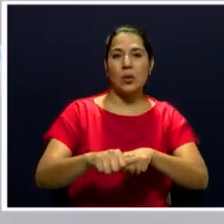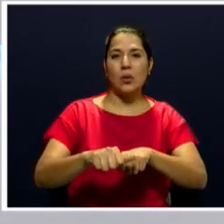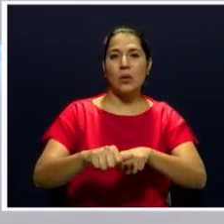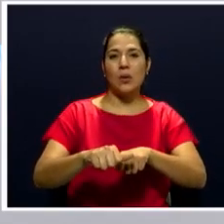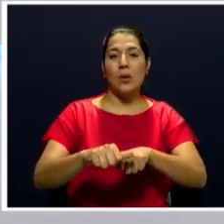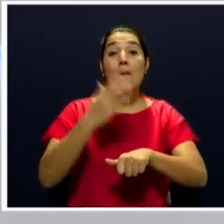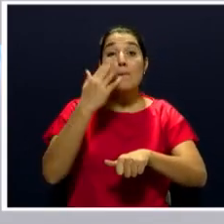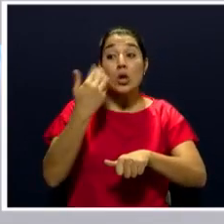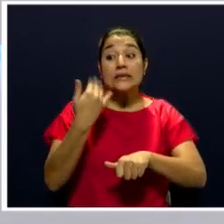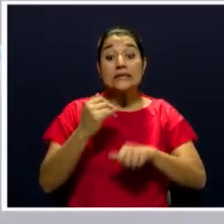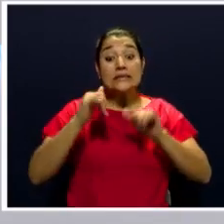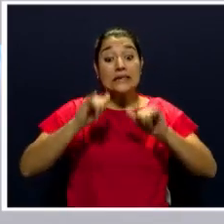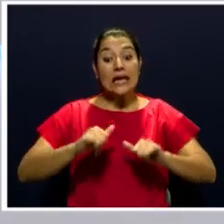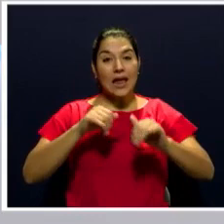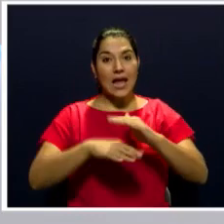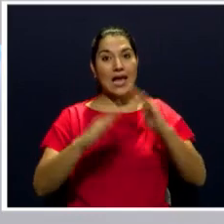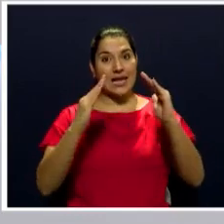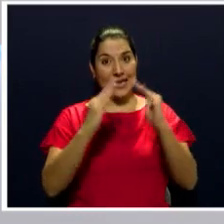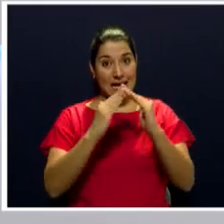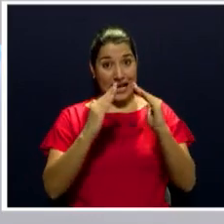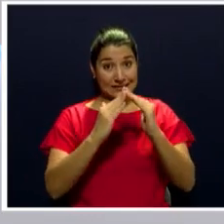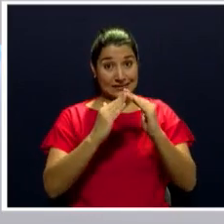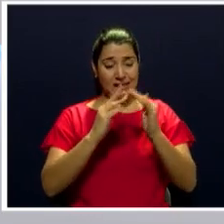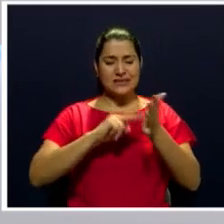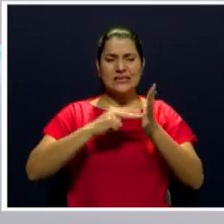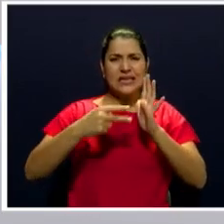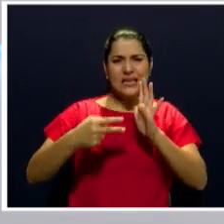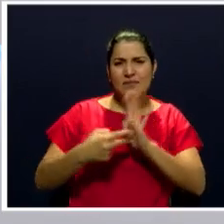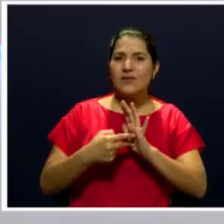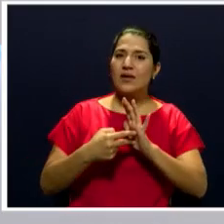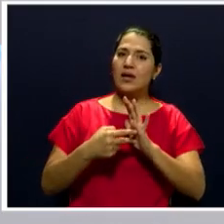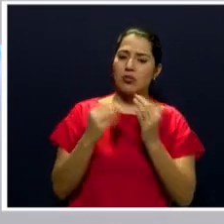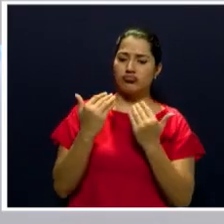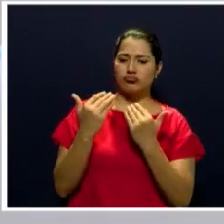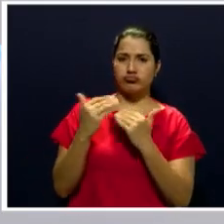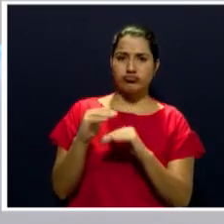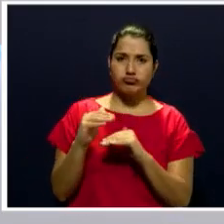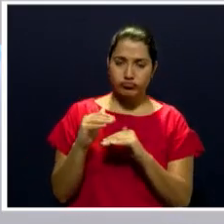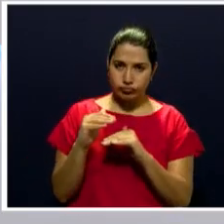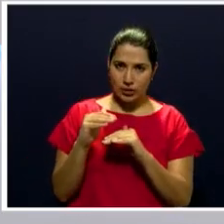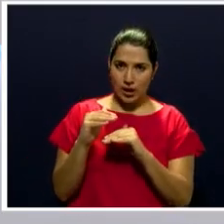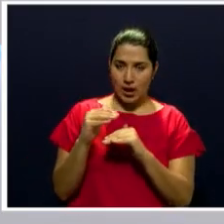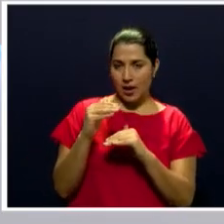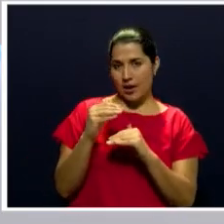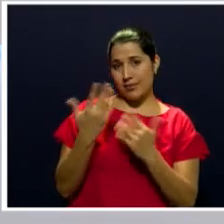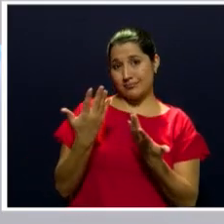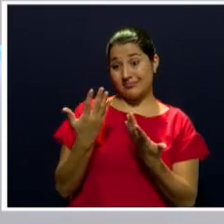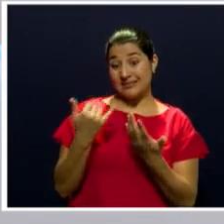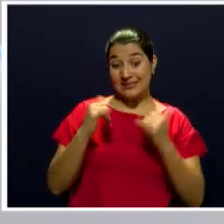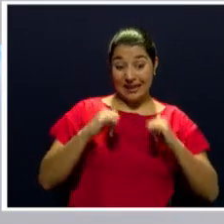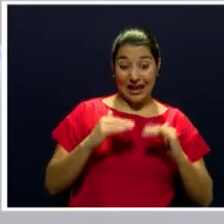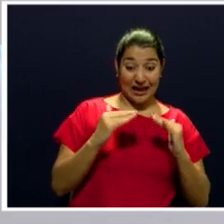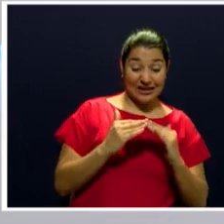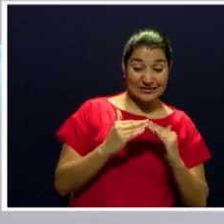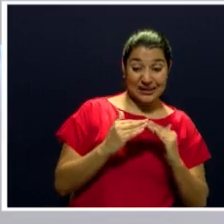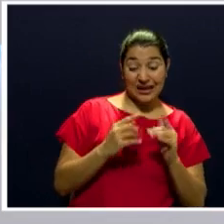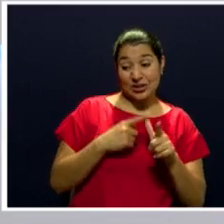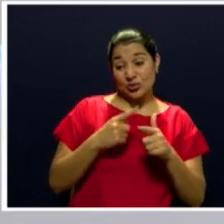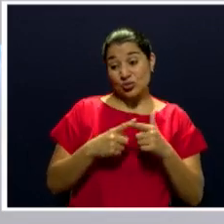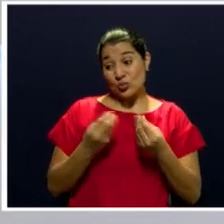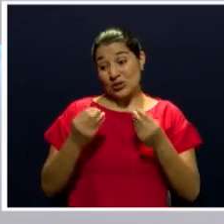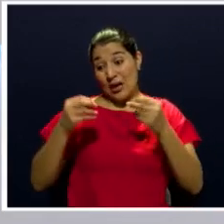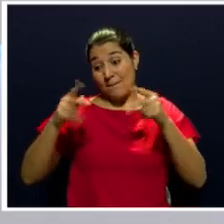al quedarse en su casa implica restricciones en los ingresos, gente que ha perdido su empleo, gente que ha